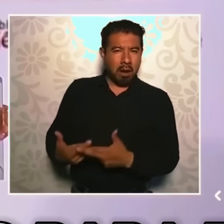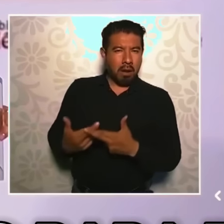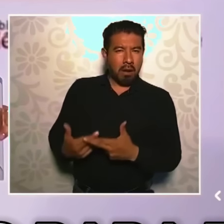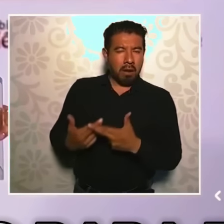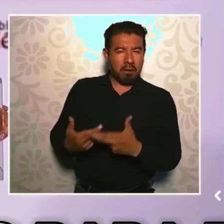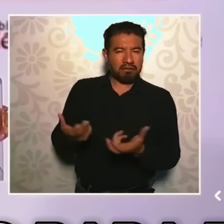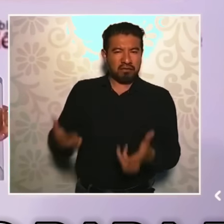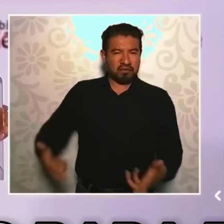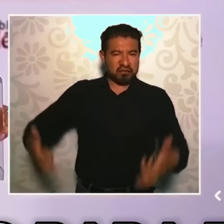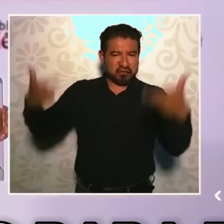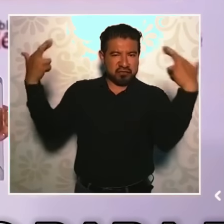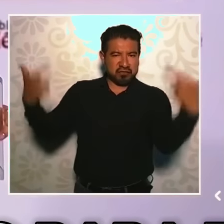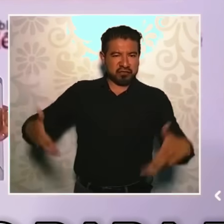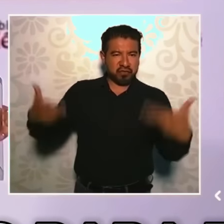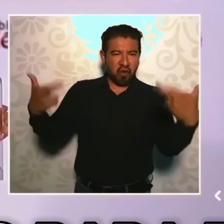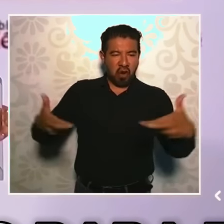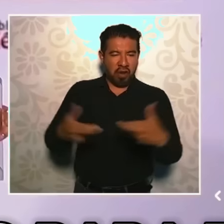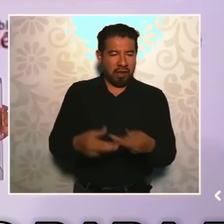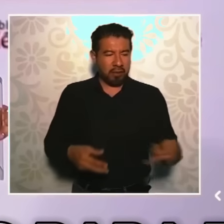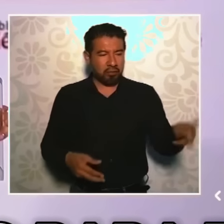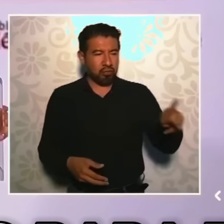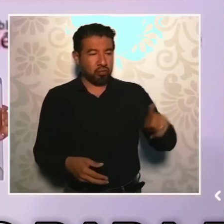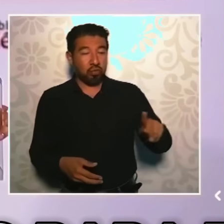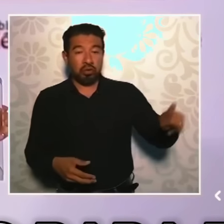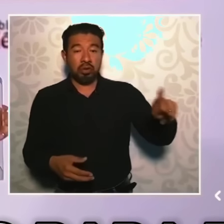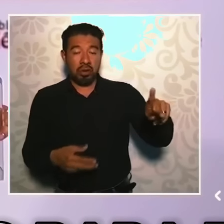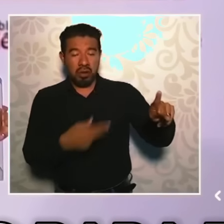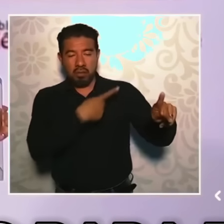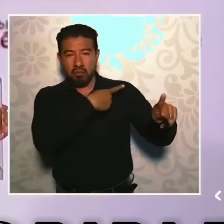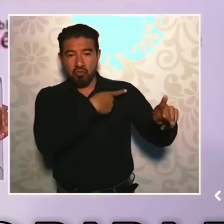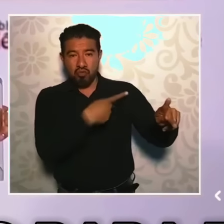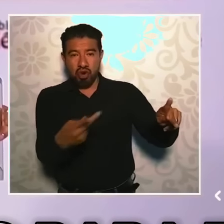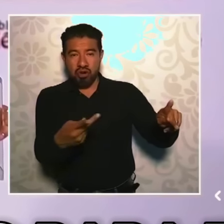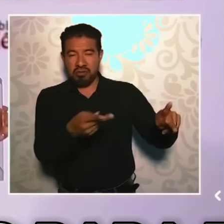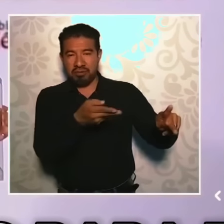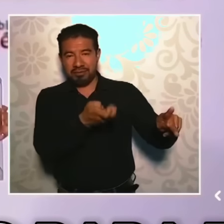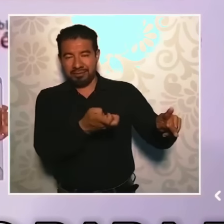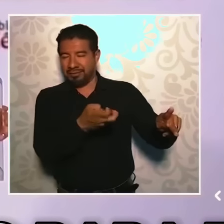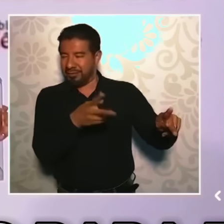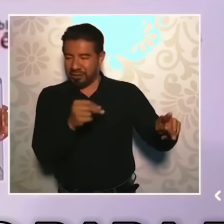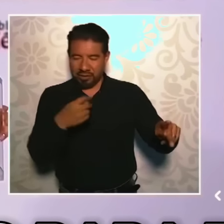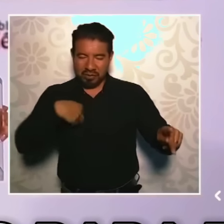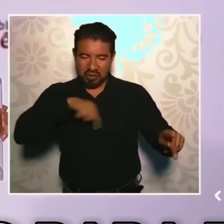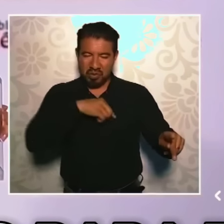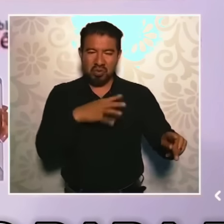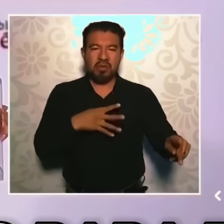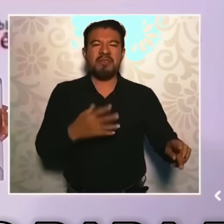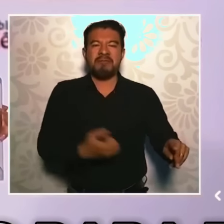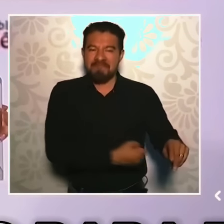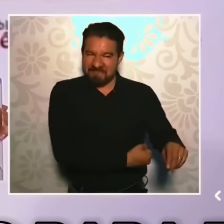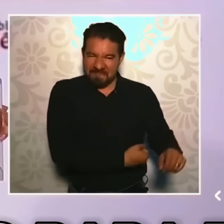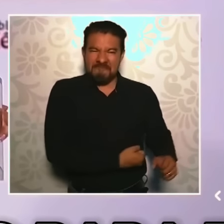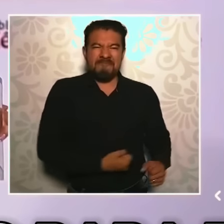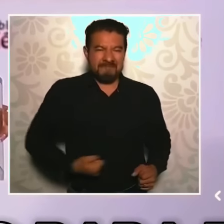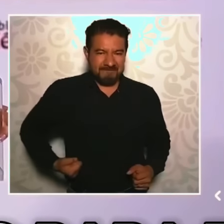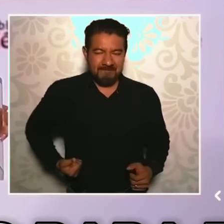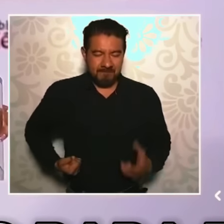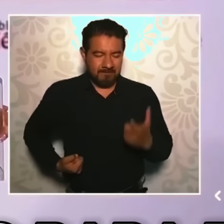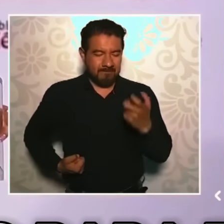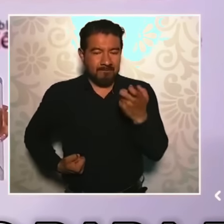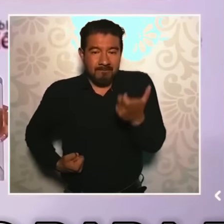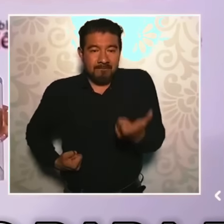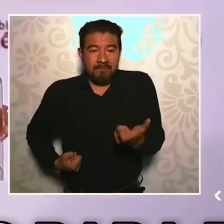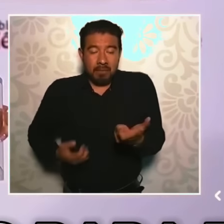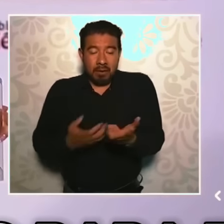pueblo pobre. Se llama austeridad republicana. ¿Qué quiere decir?